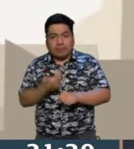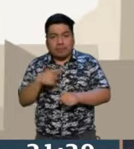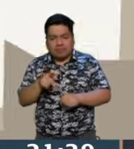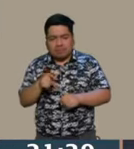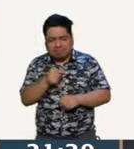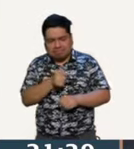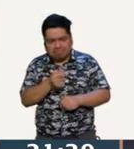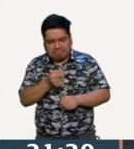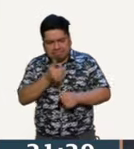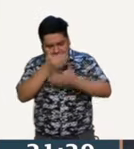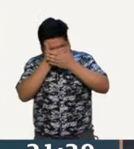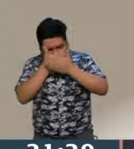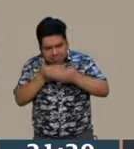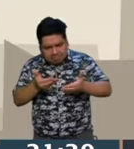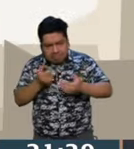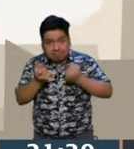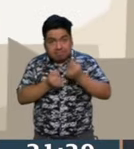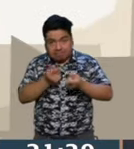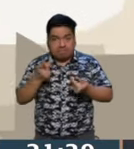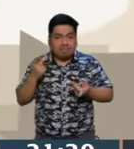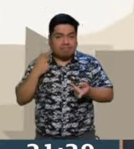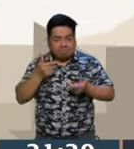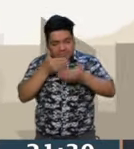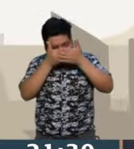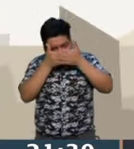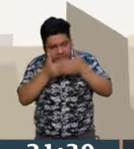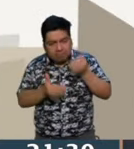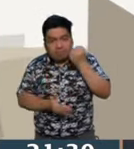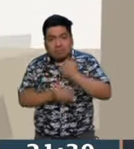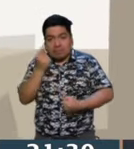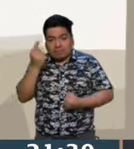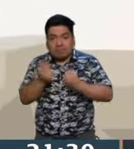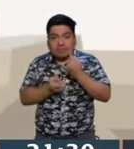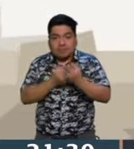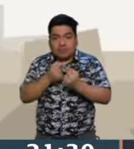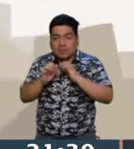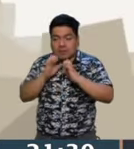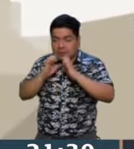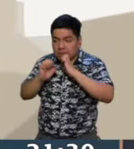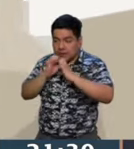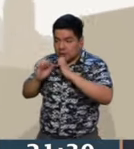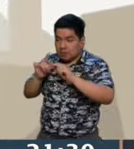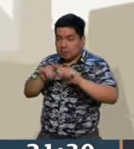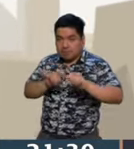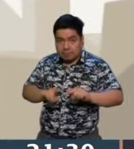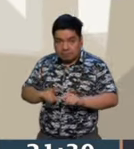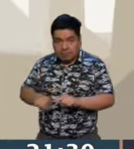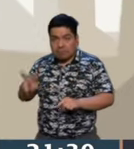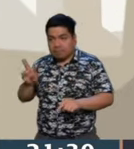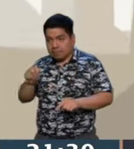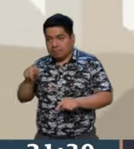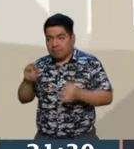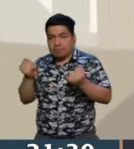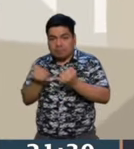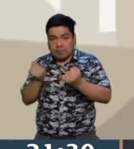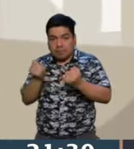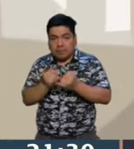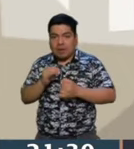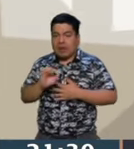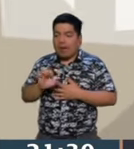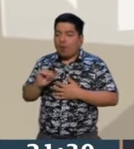abiertamente lo reconoce el gobierno de Ecuador. Pero además han sido tan poco hábiles, mi querido Braulio, por decirlo menos